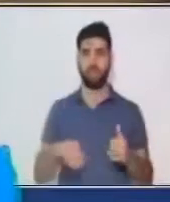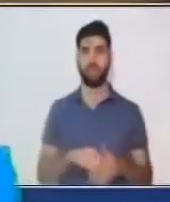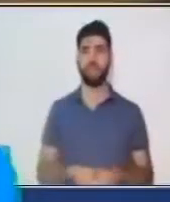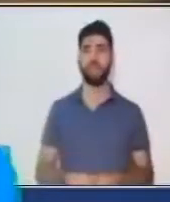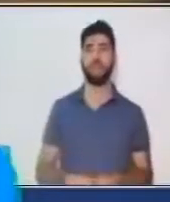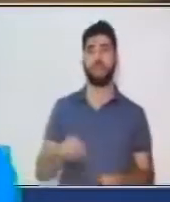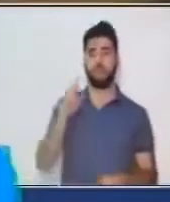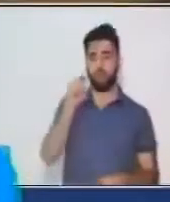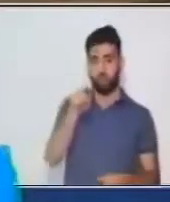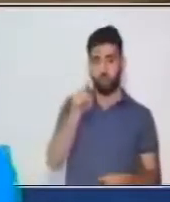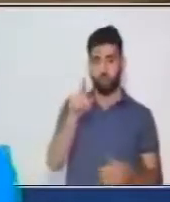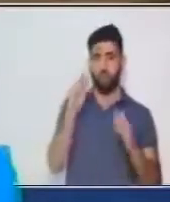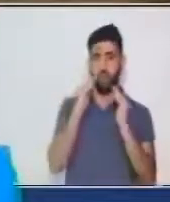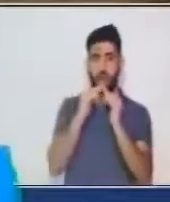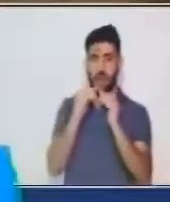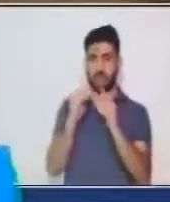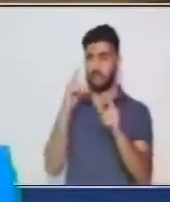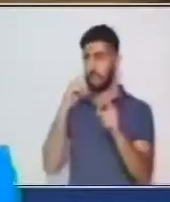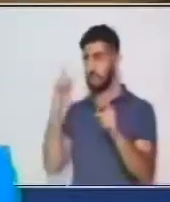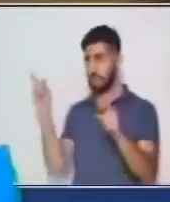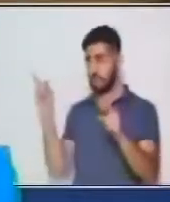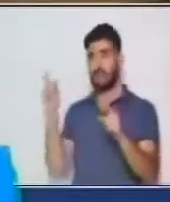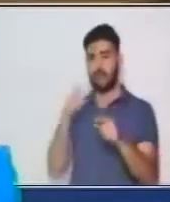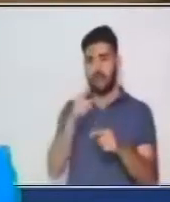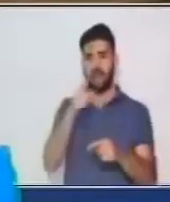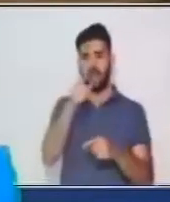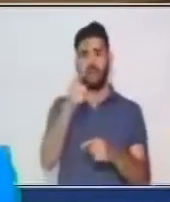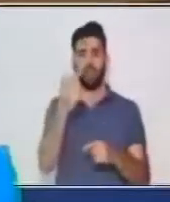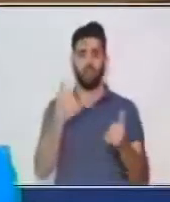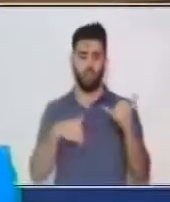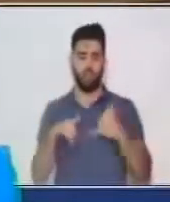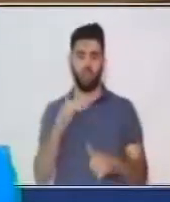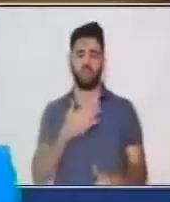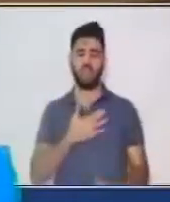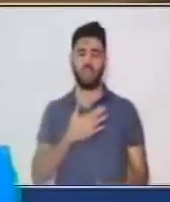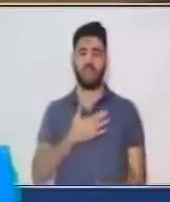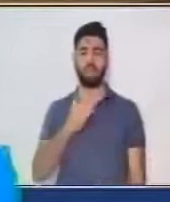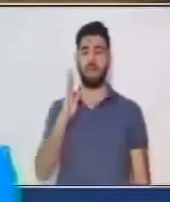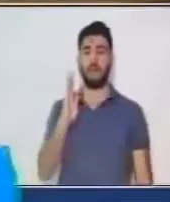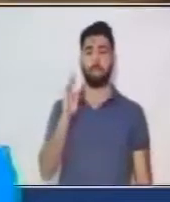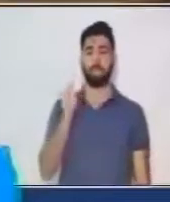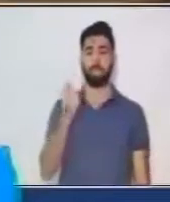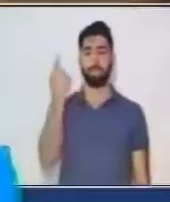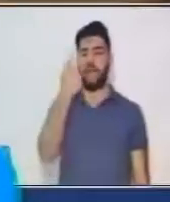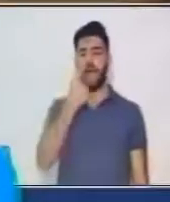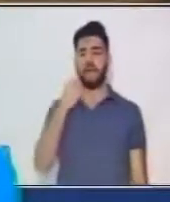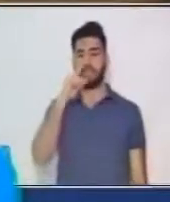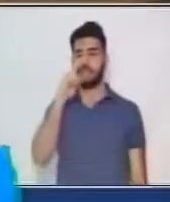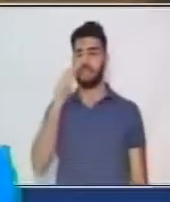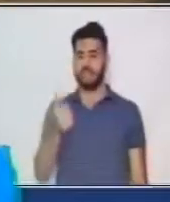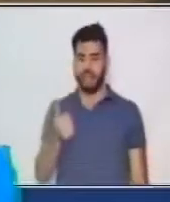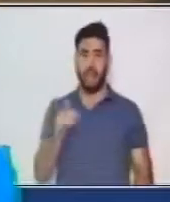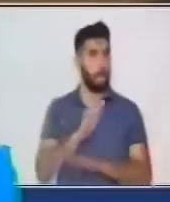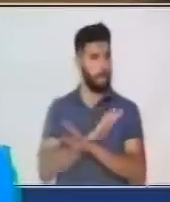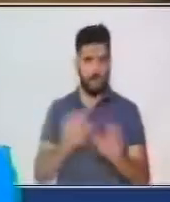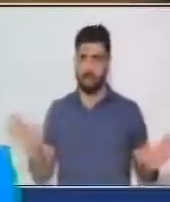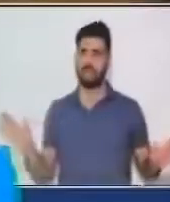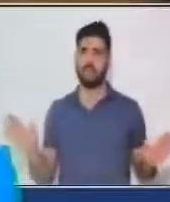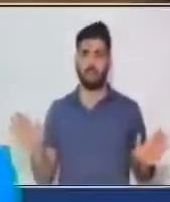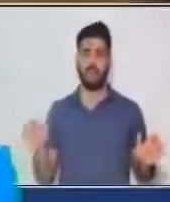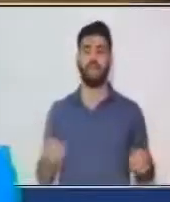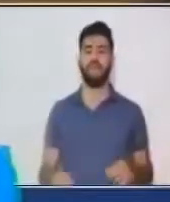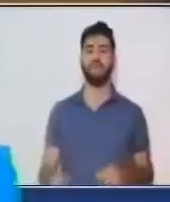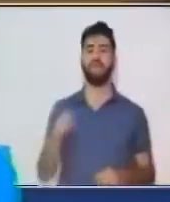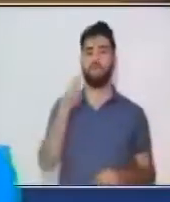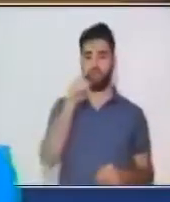esto. Va a ser estilo basta. Ya has jugado basta anteriormente. Vas a escribir objetos con sentidos. Vas a describir un